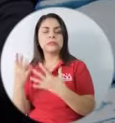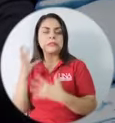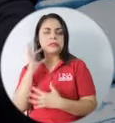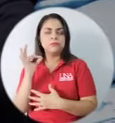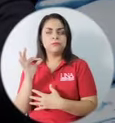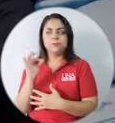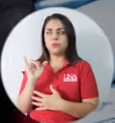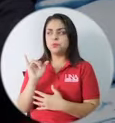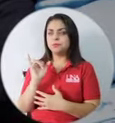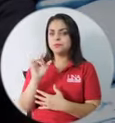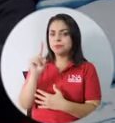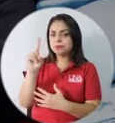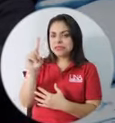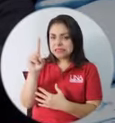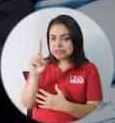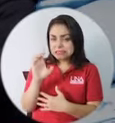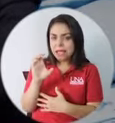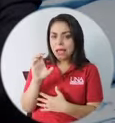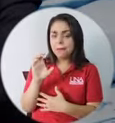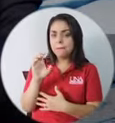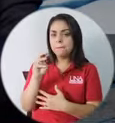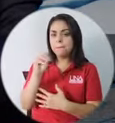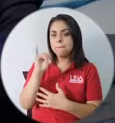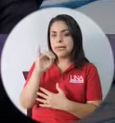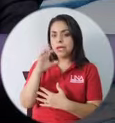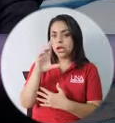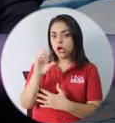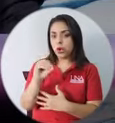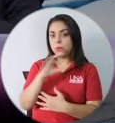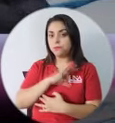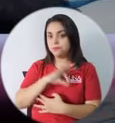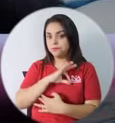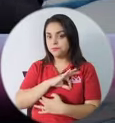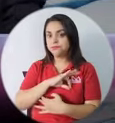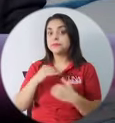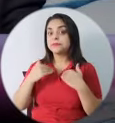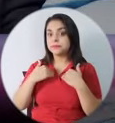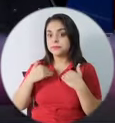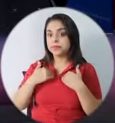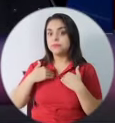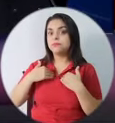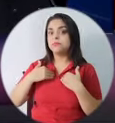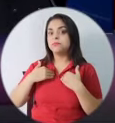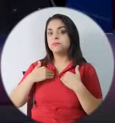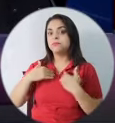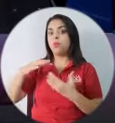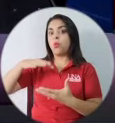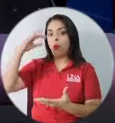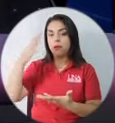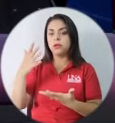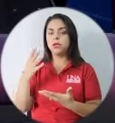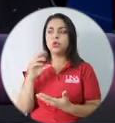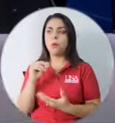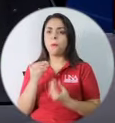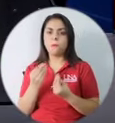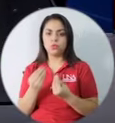cuentas, son alrededor de 100 microbeneficios, ¿verdad? Que en términos de volumen no son tantos,